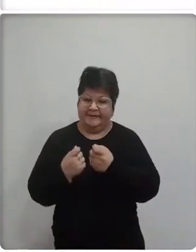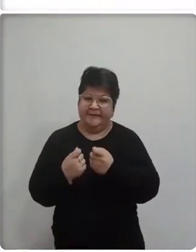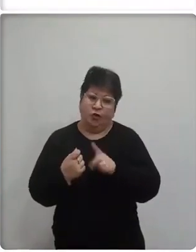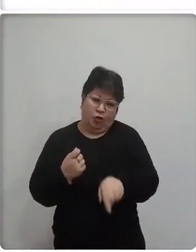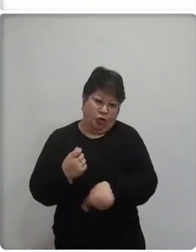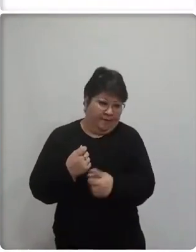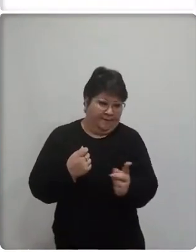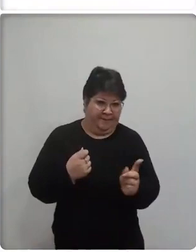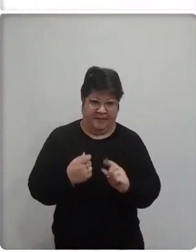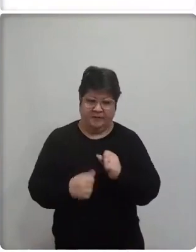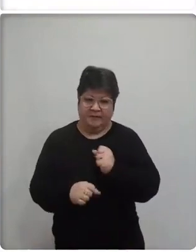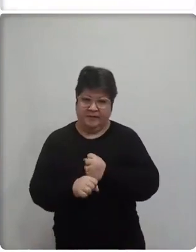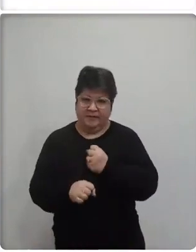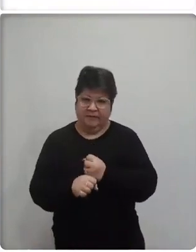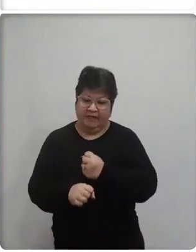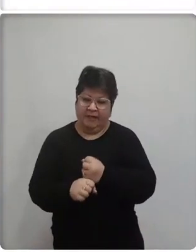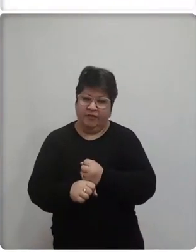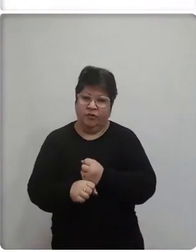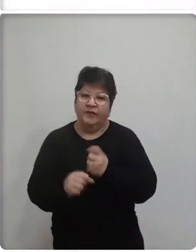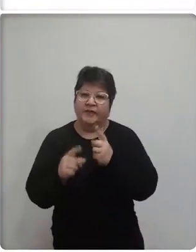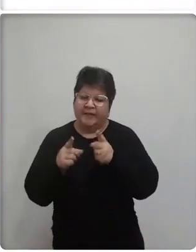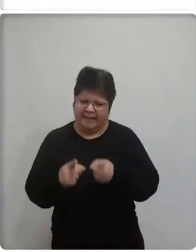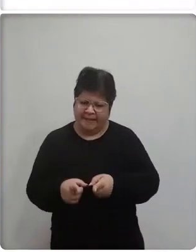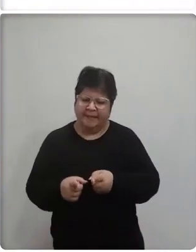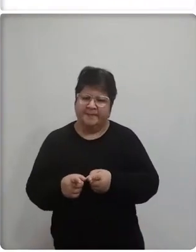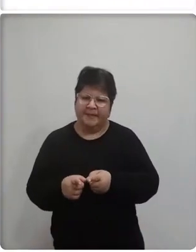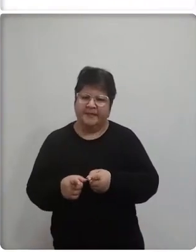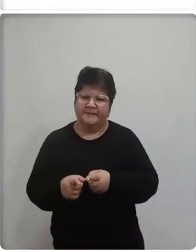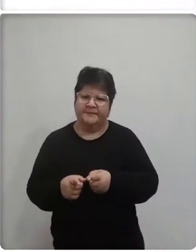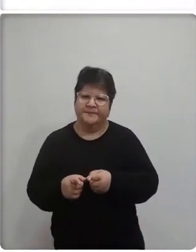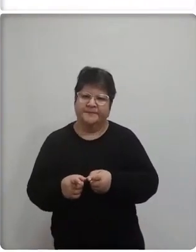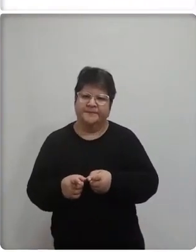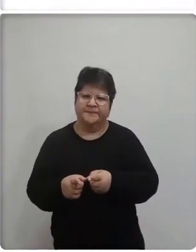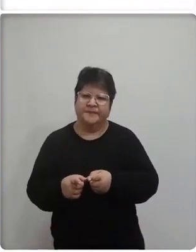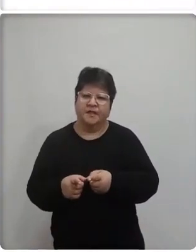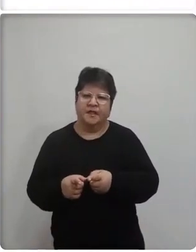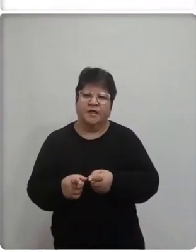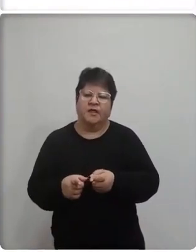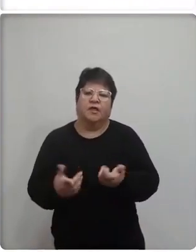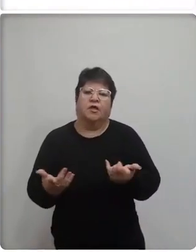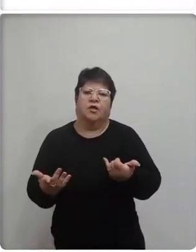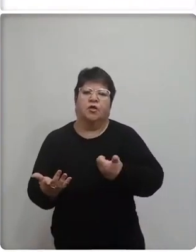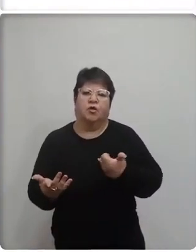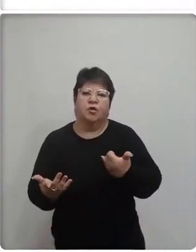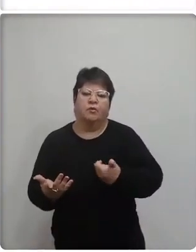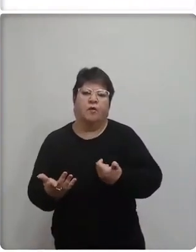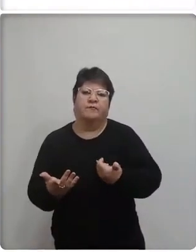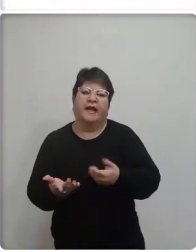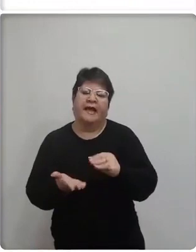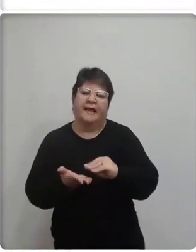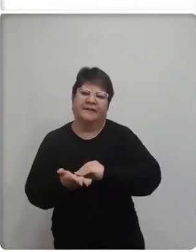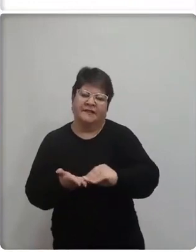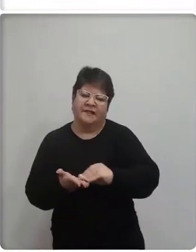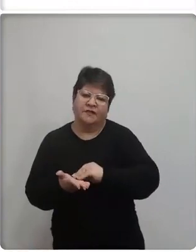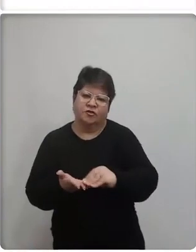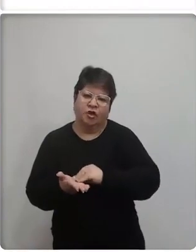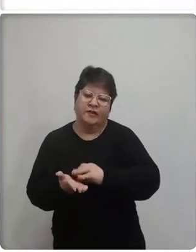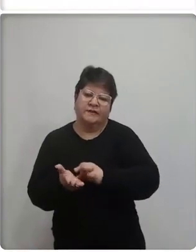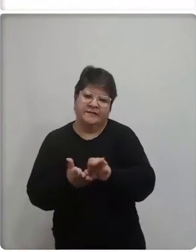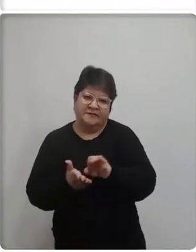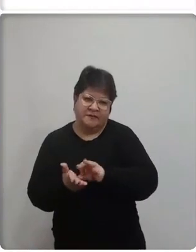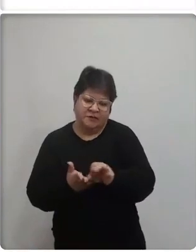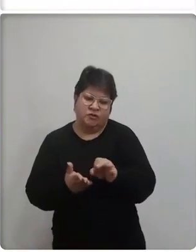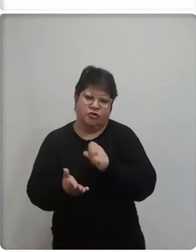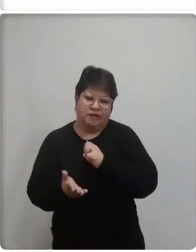trabajando y hace de alguna manera la toma de definiciones, cómo vamos a seguir también, porque forma parte integral de la atención, el ambulatorio y